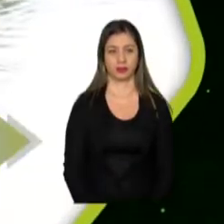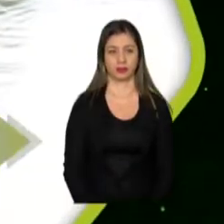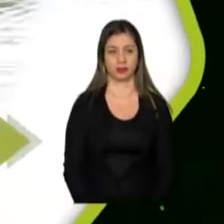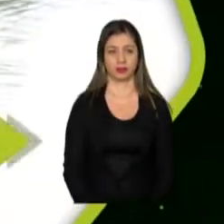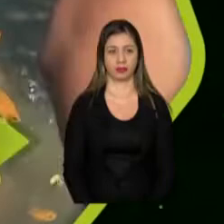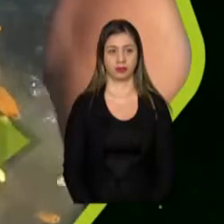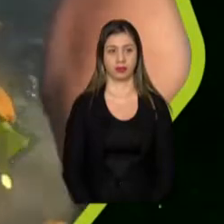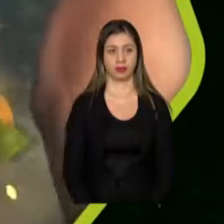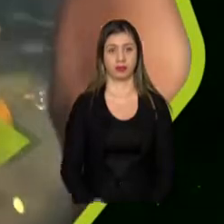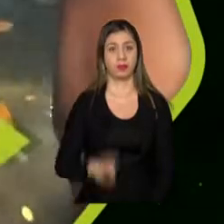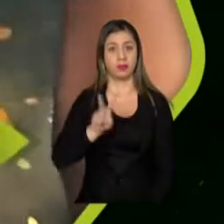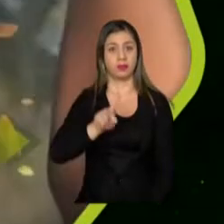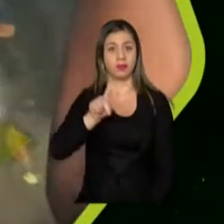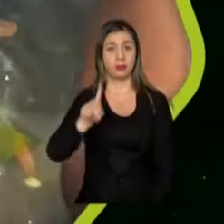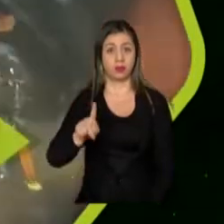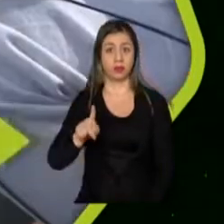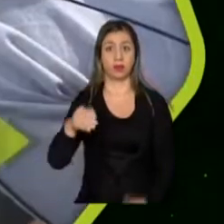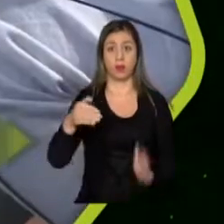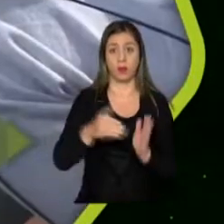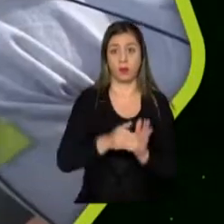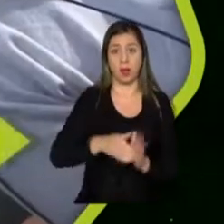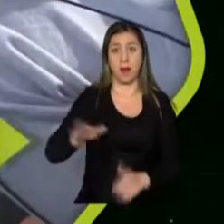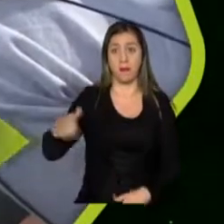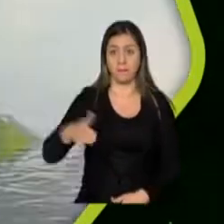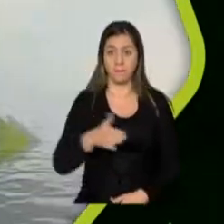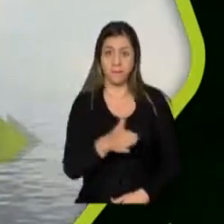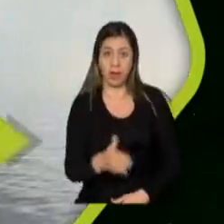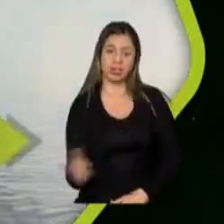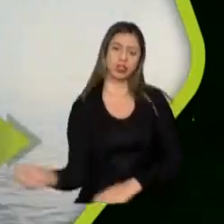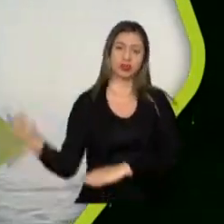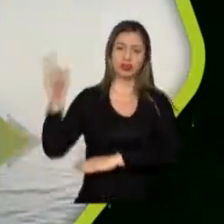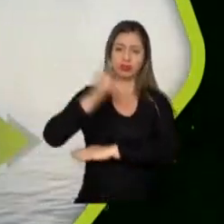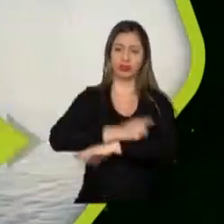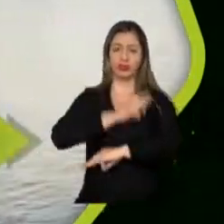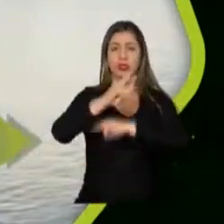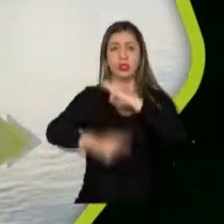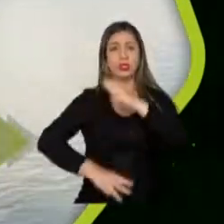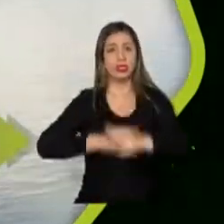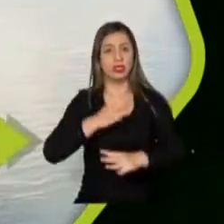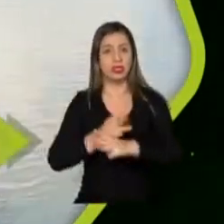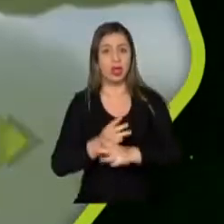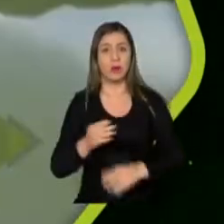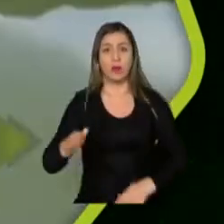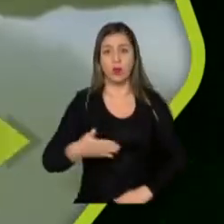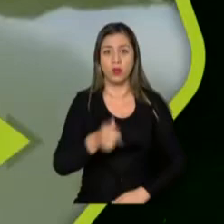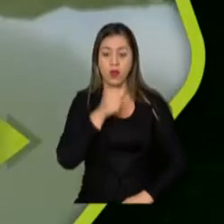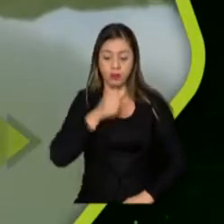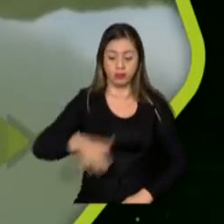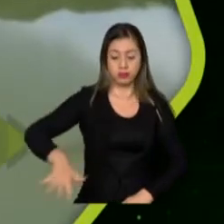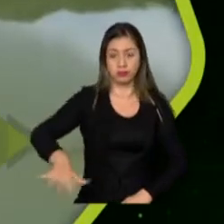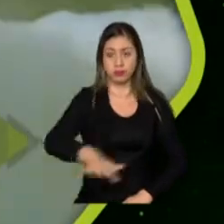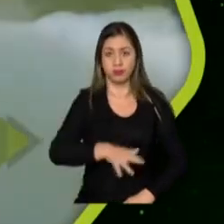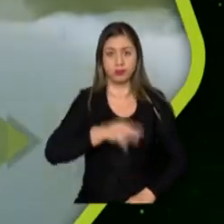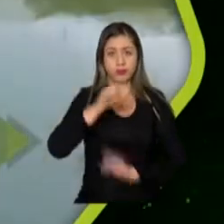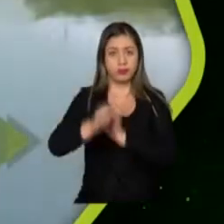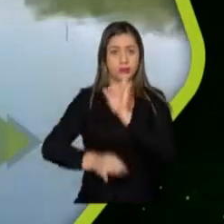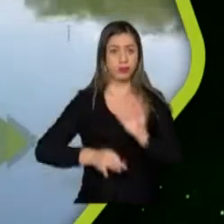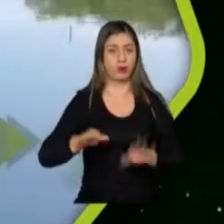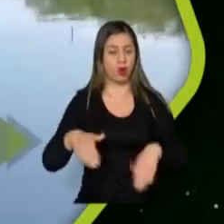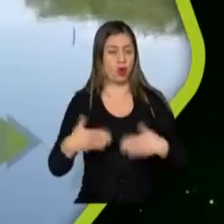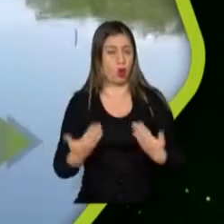Con siembra de 21.000 peces, el Valle del Cauca celebró el Día Mundial de los Humedales. Les contamos cómo se están conservando estos importantes